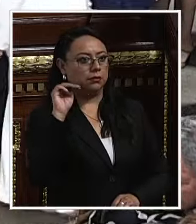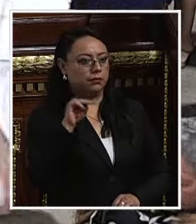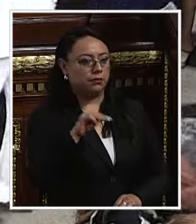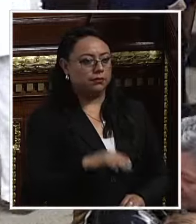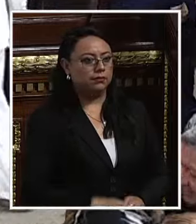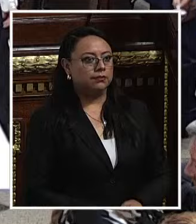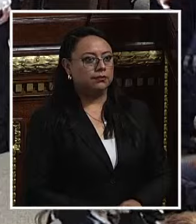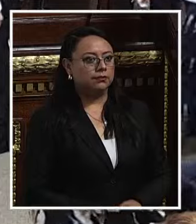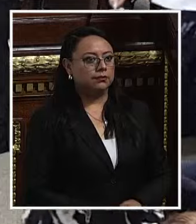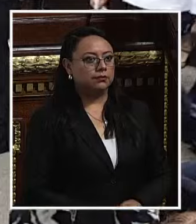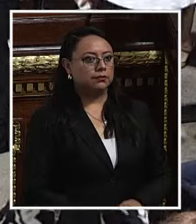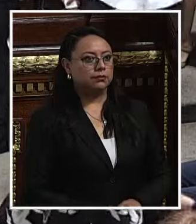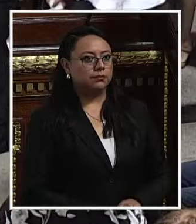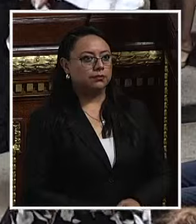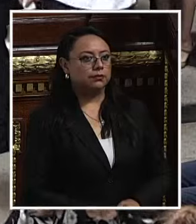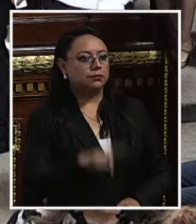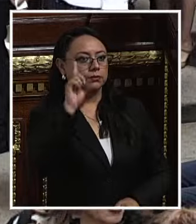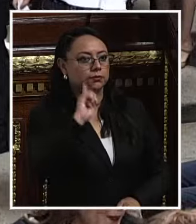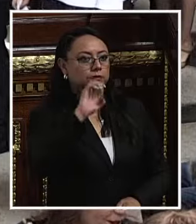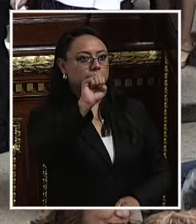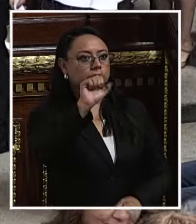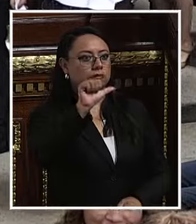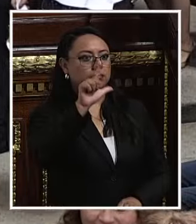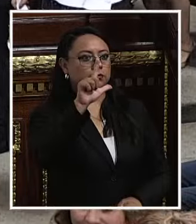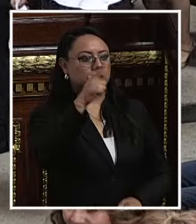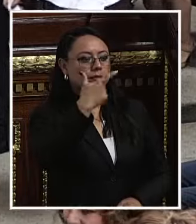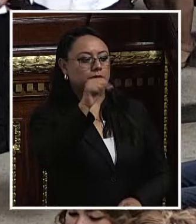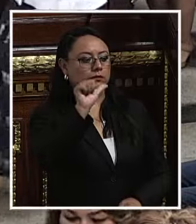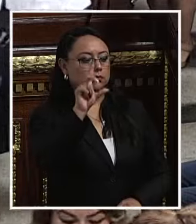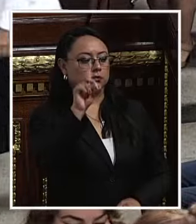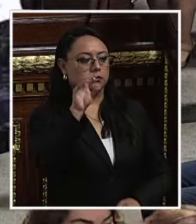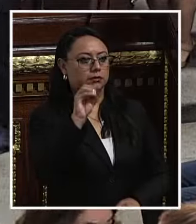Salgado Viramontes Lisset.